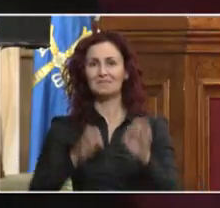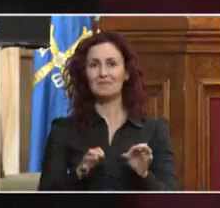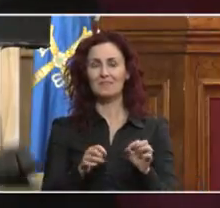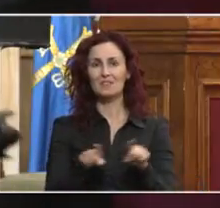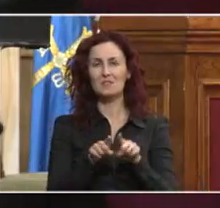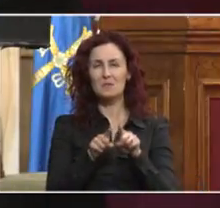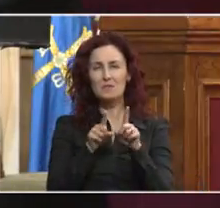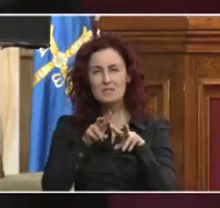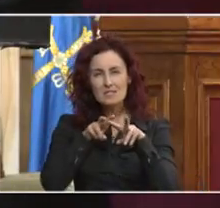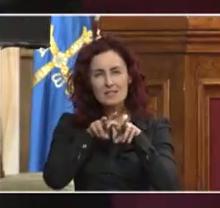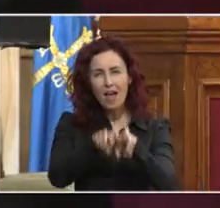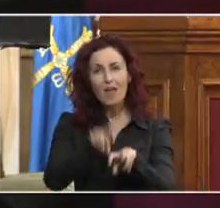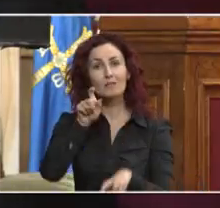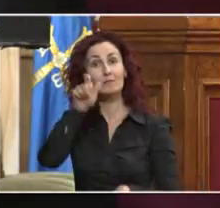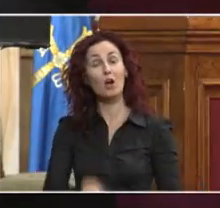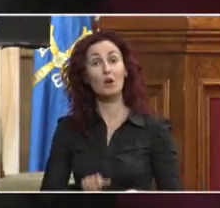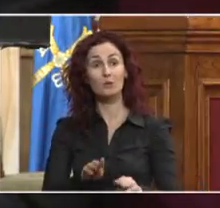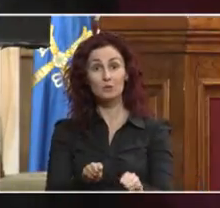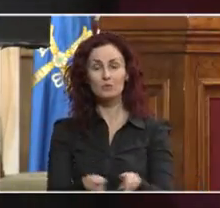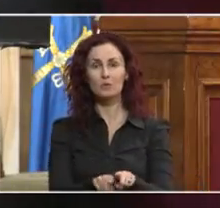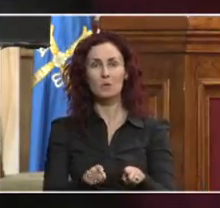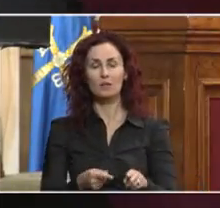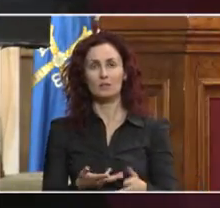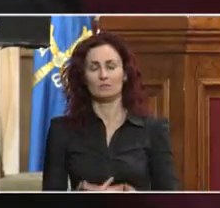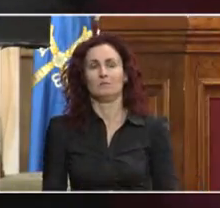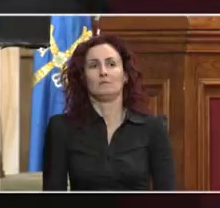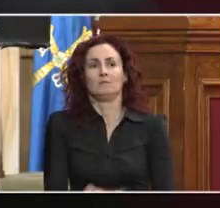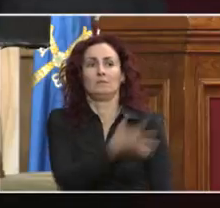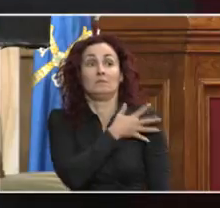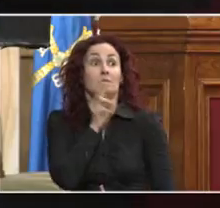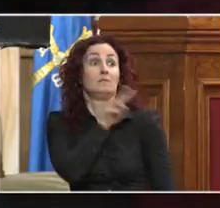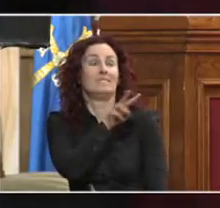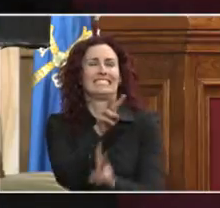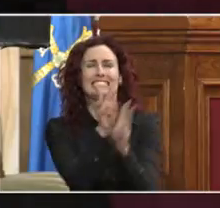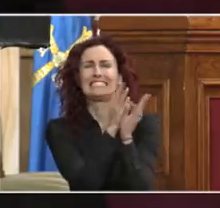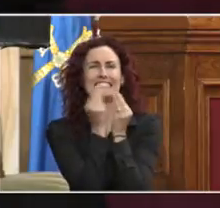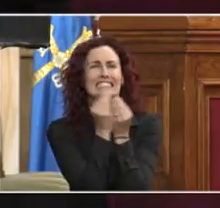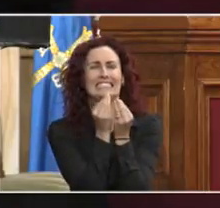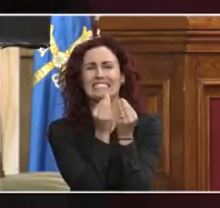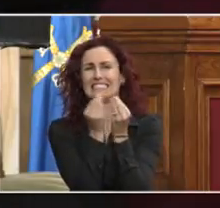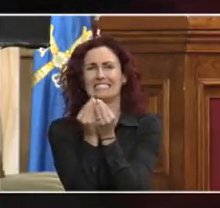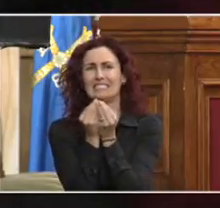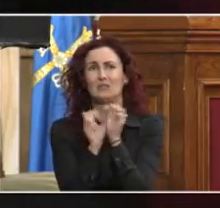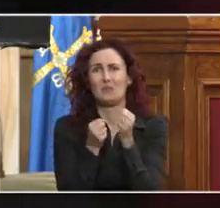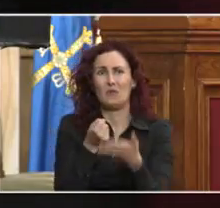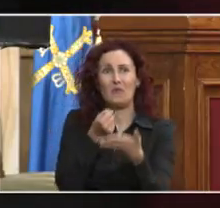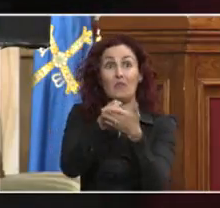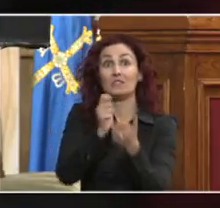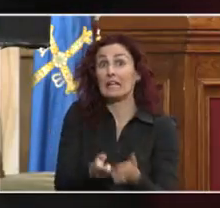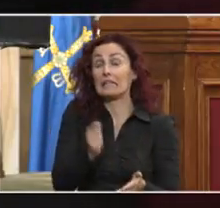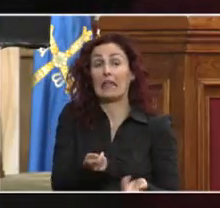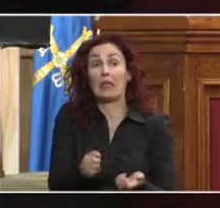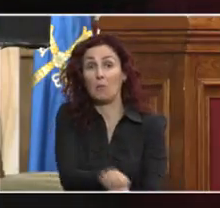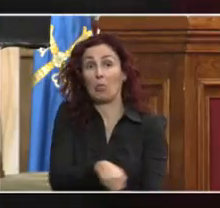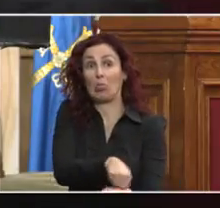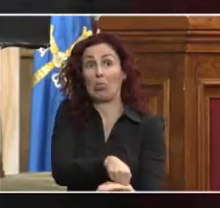obra de Mastropiero, y nos vimos completamente desbordados. El Paraninfo está desbordado, ha habido que habilitar las salas del fondo, que habitualmente